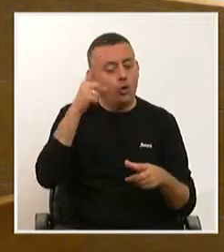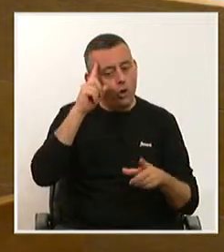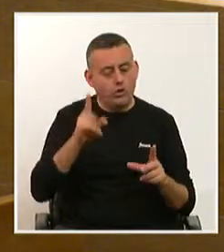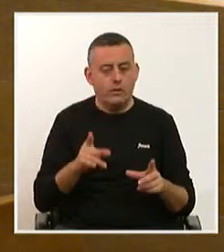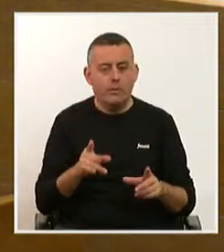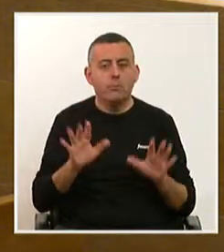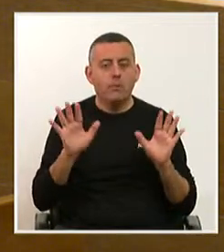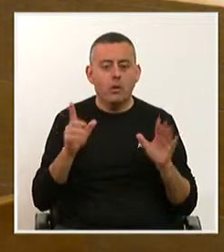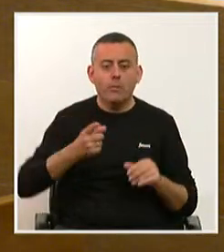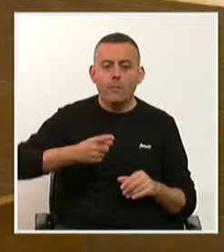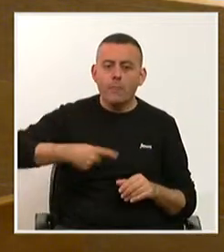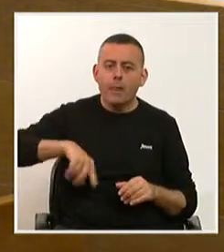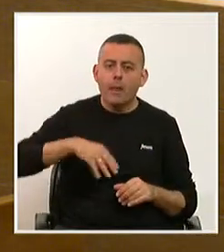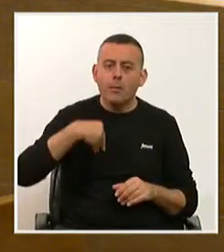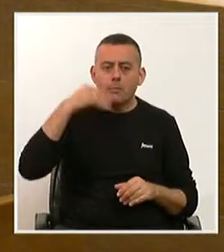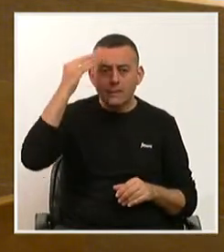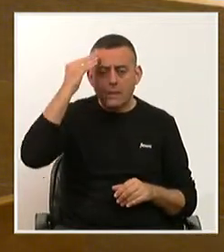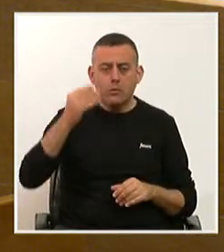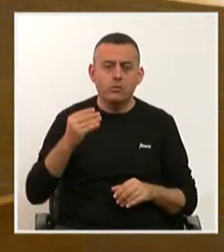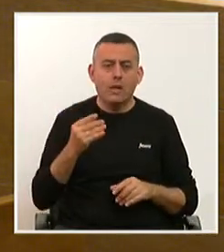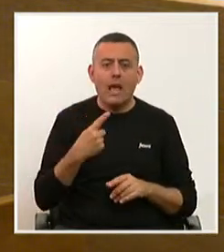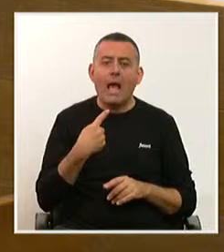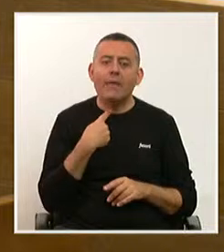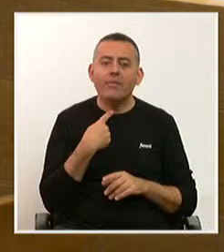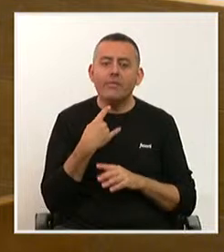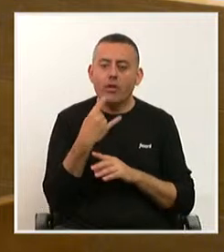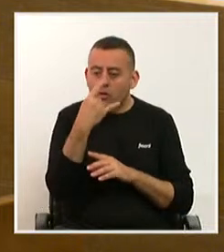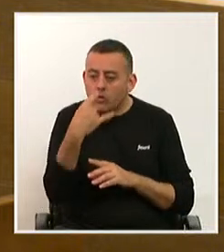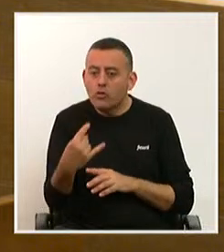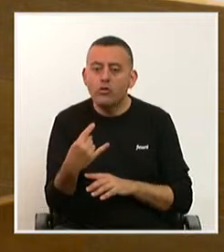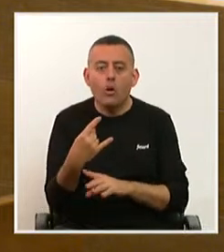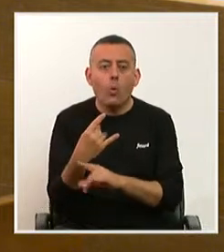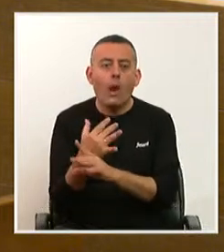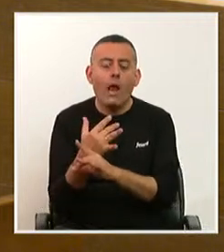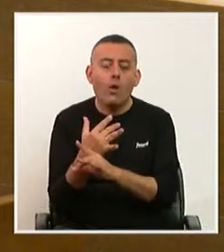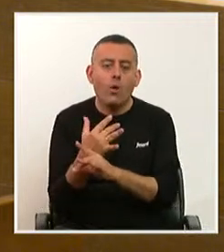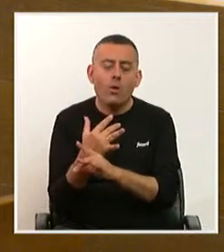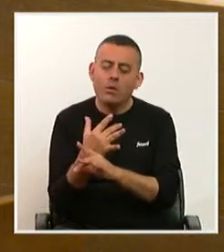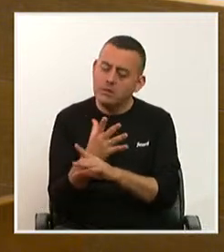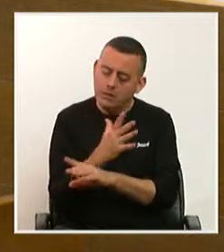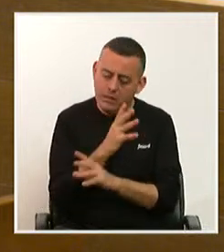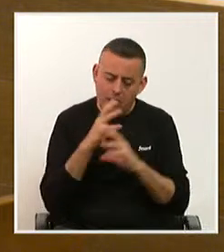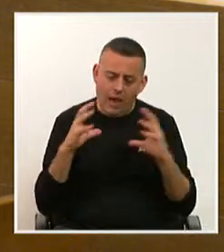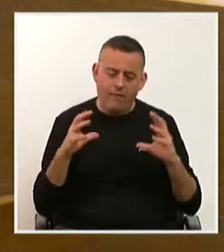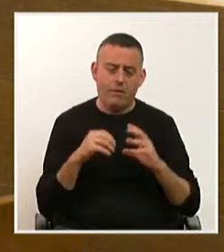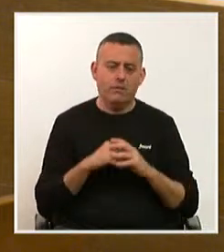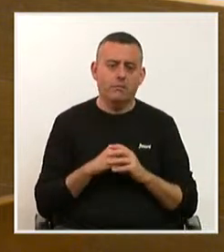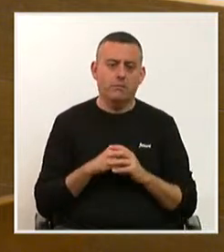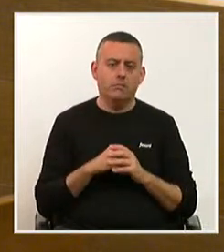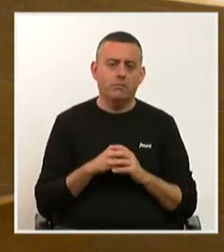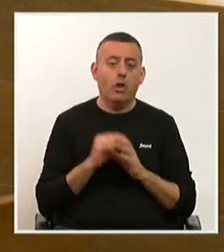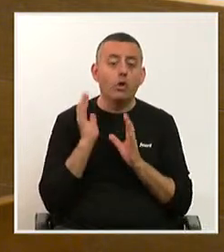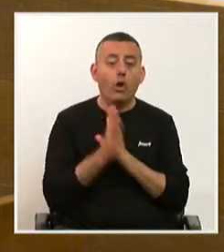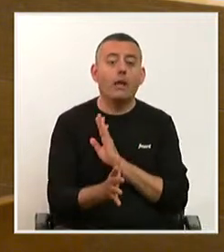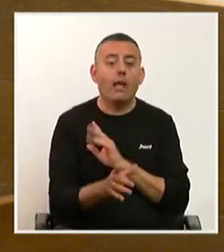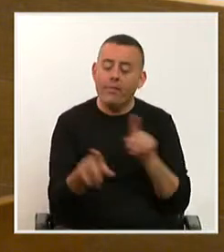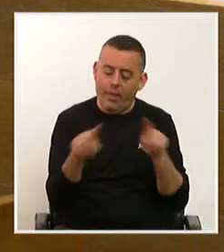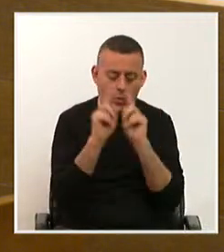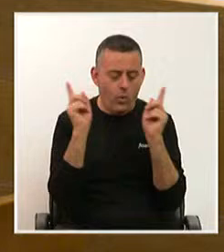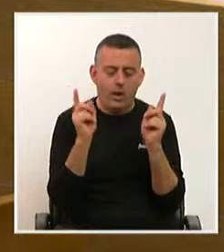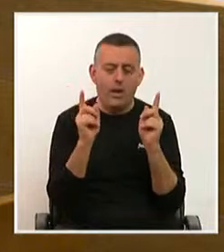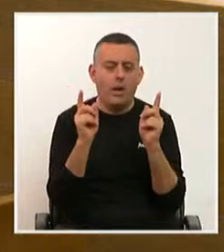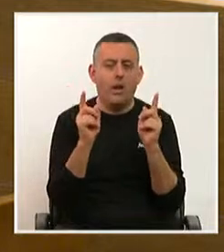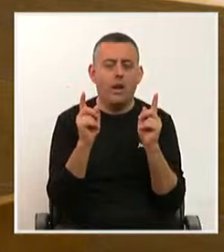grave aunque no sea Crónica y en todo caso los expertos manifiestan que siempre va unida a otras